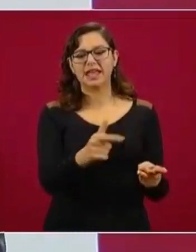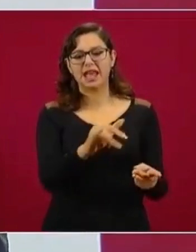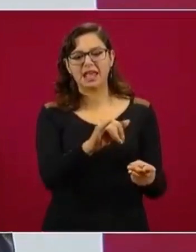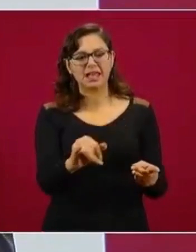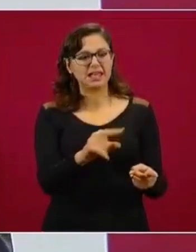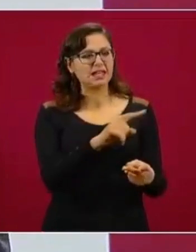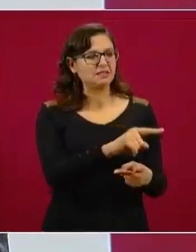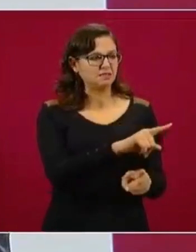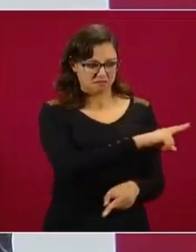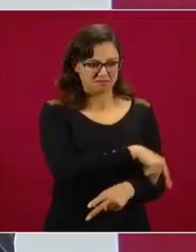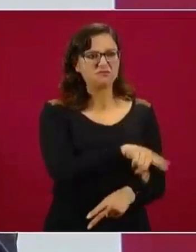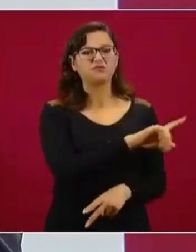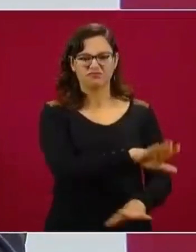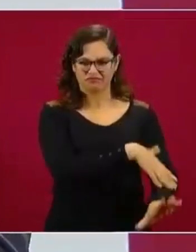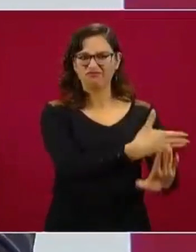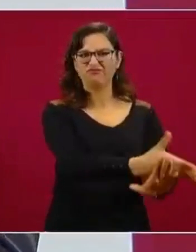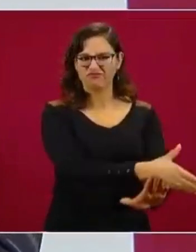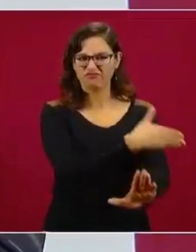pero además